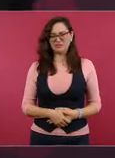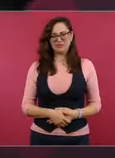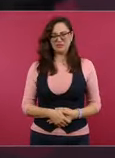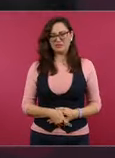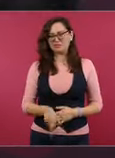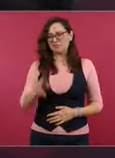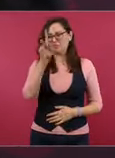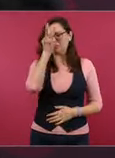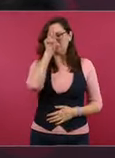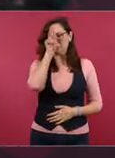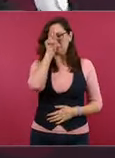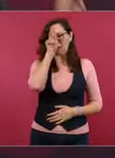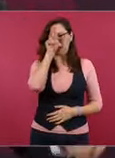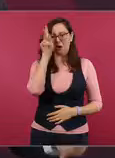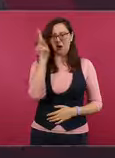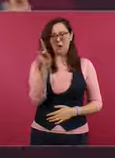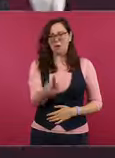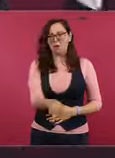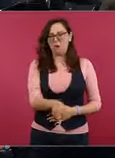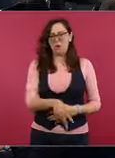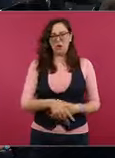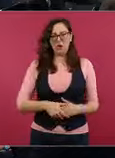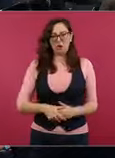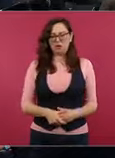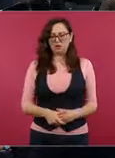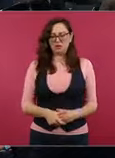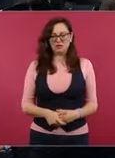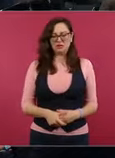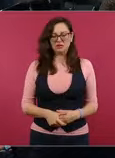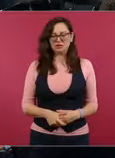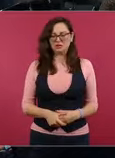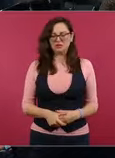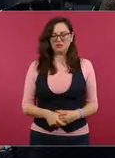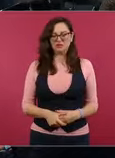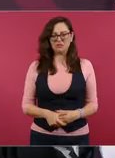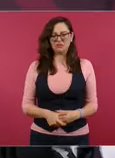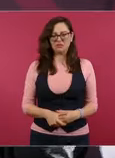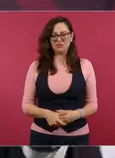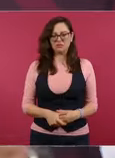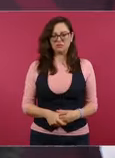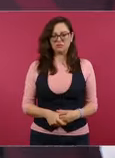Está peor que la alarma.